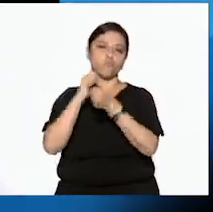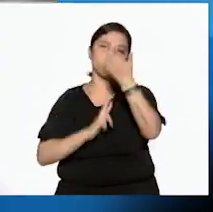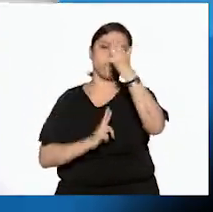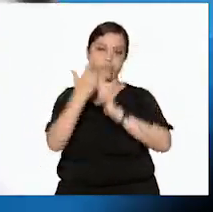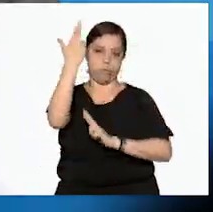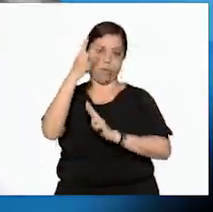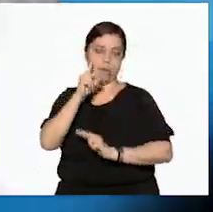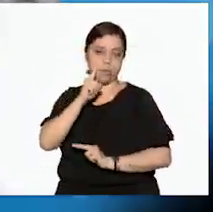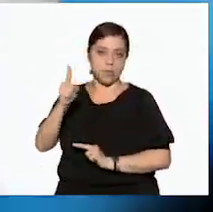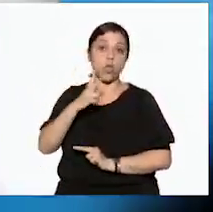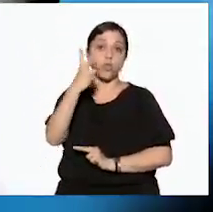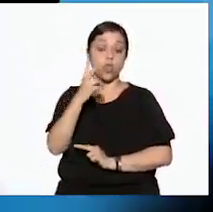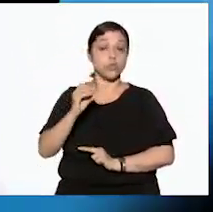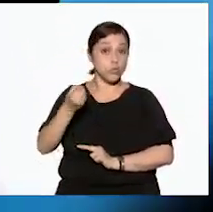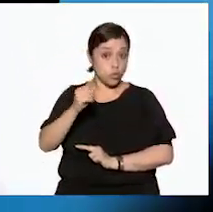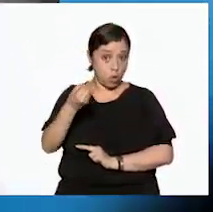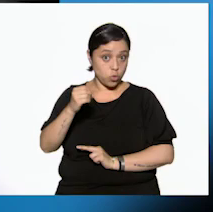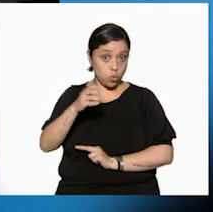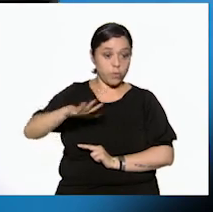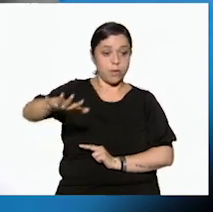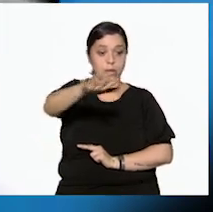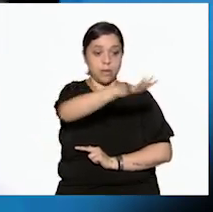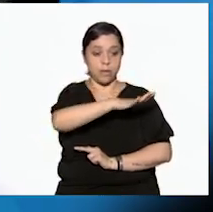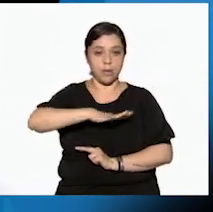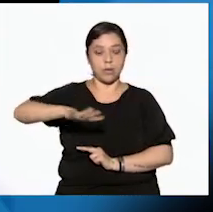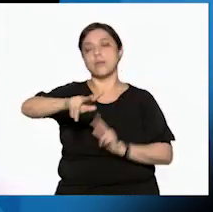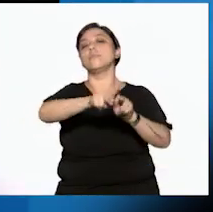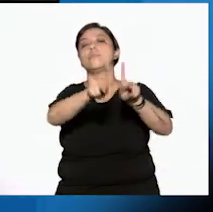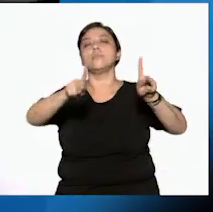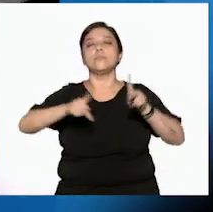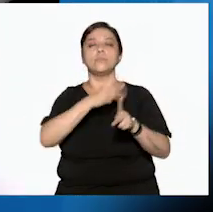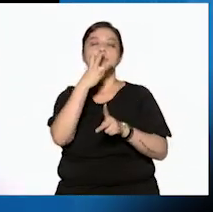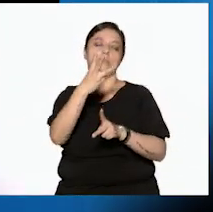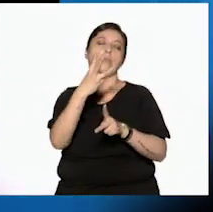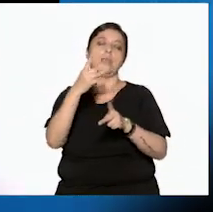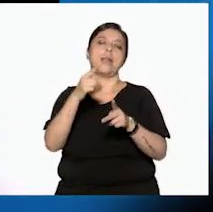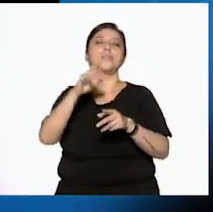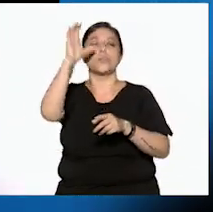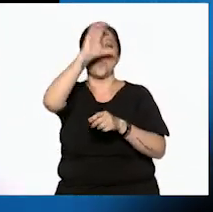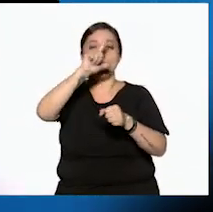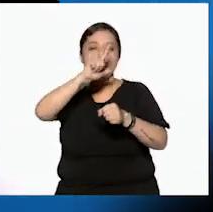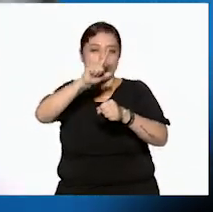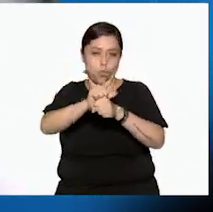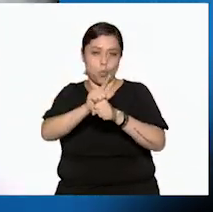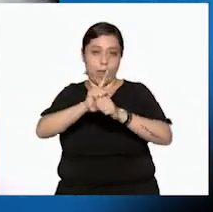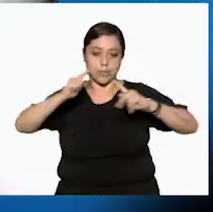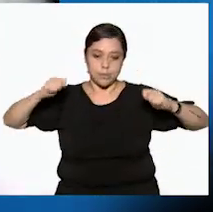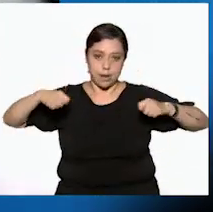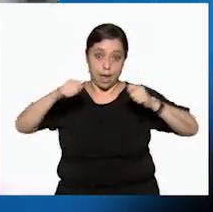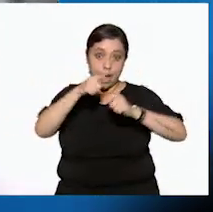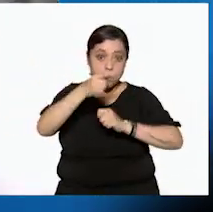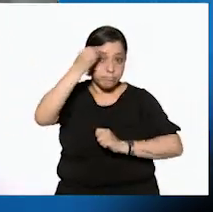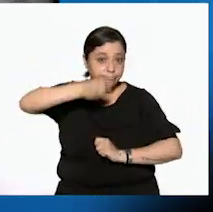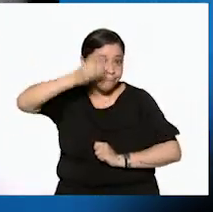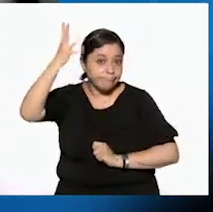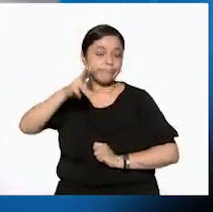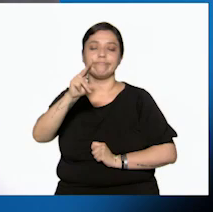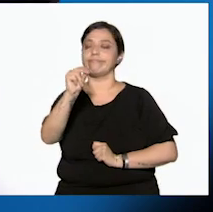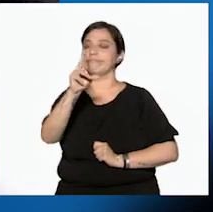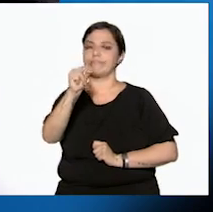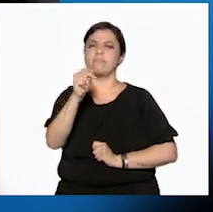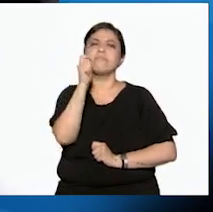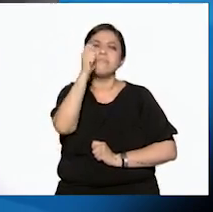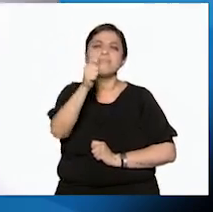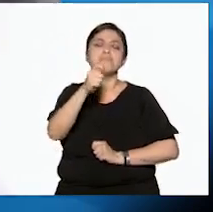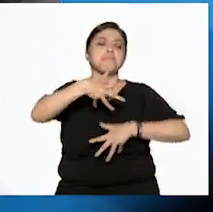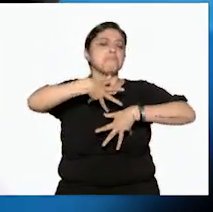posteriormente pasó el 2 de octubre en la Plaza de las Tres Culturas de Tlatelolco, nadie lo olvida. Se trataba de una